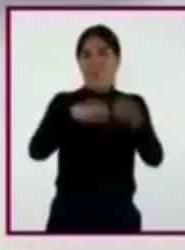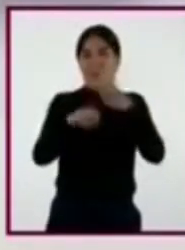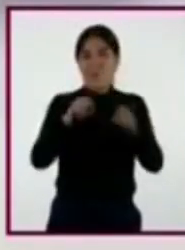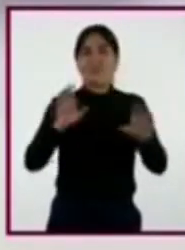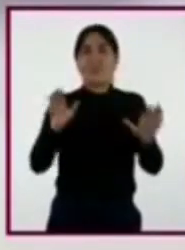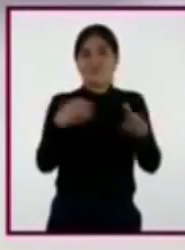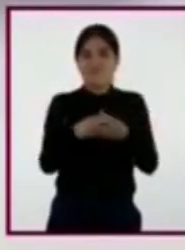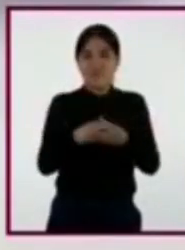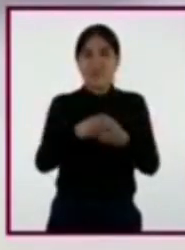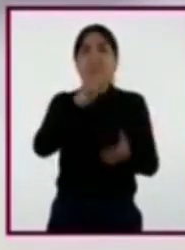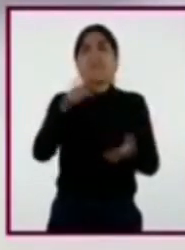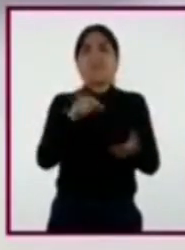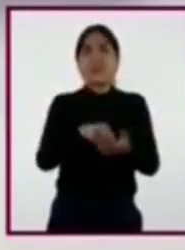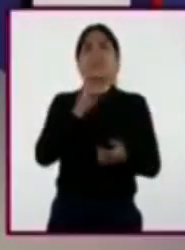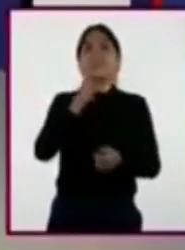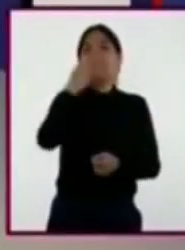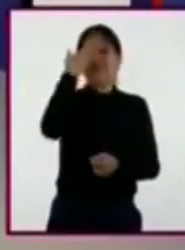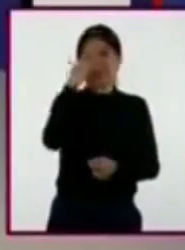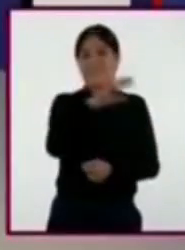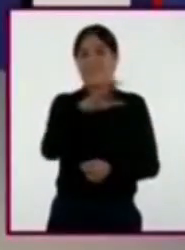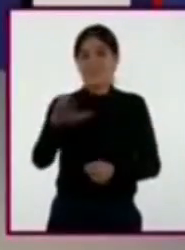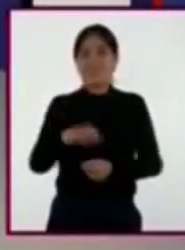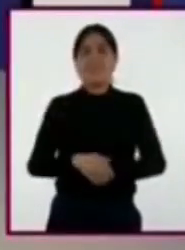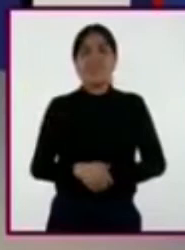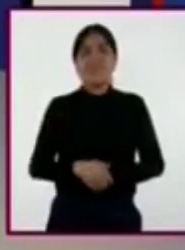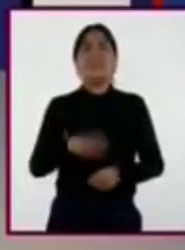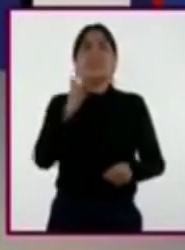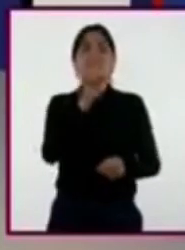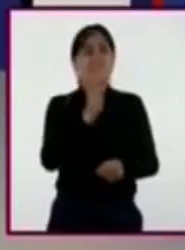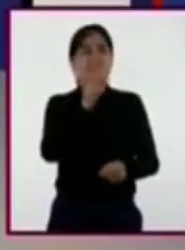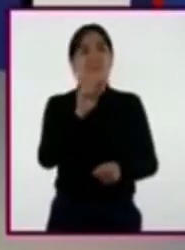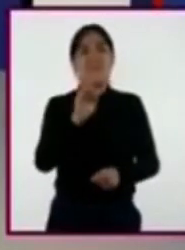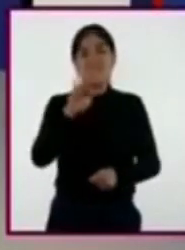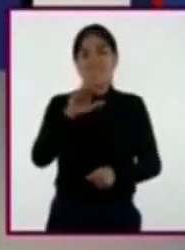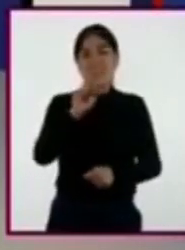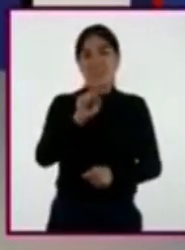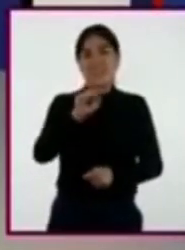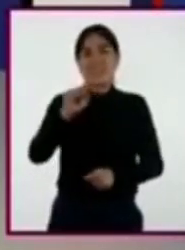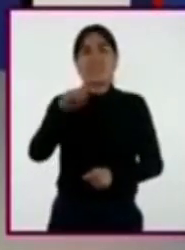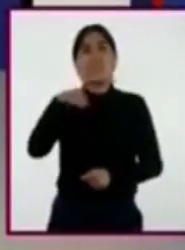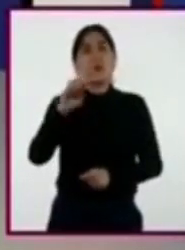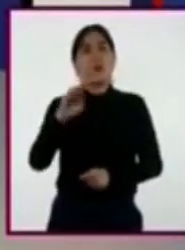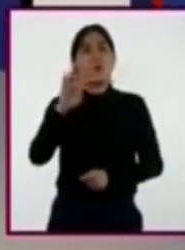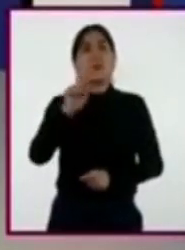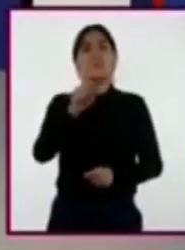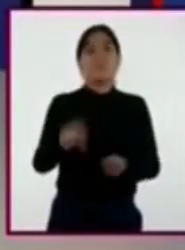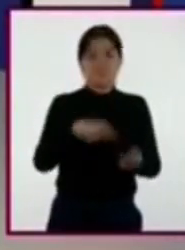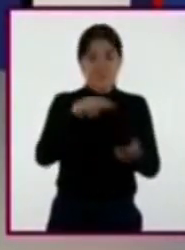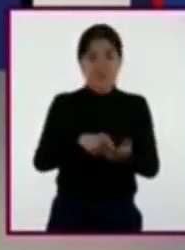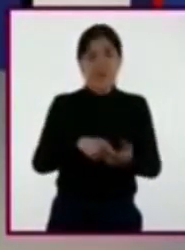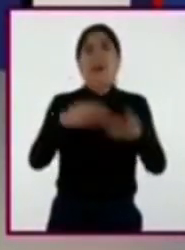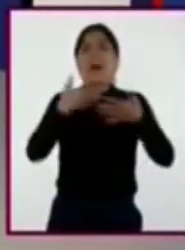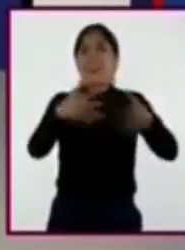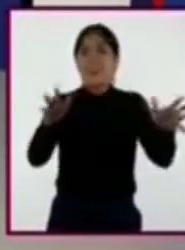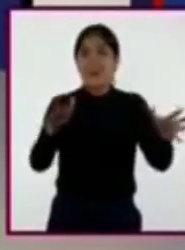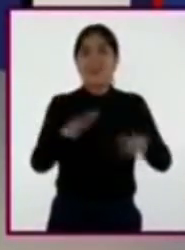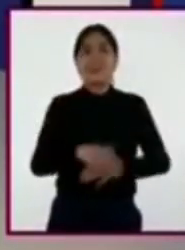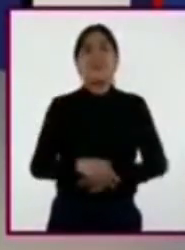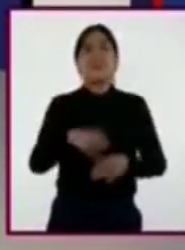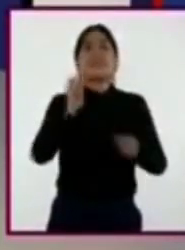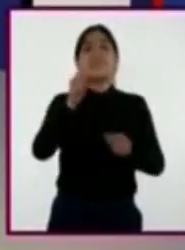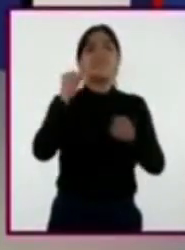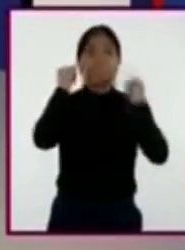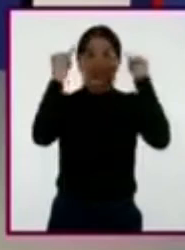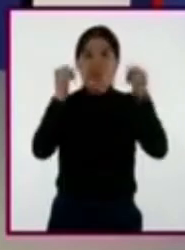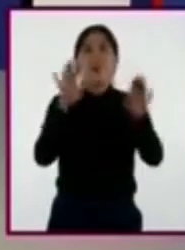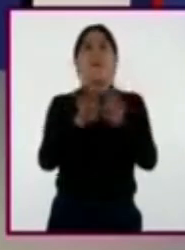en un espacio muy reconocido. Lo fabuloso del flash mob es que se desarrolla en un espacio abierto y con una idea